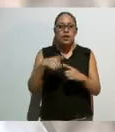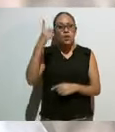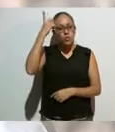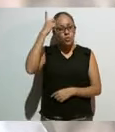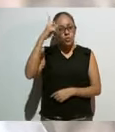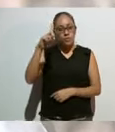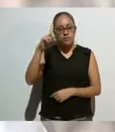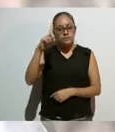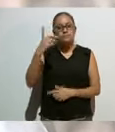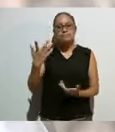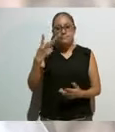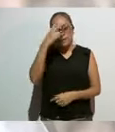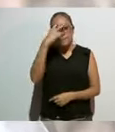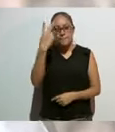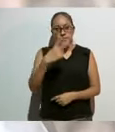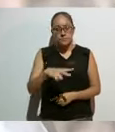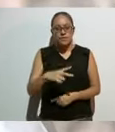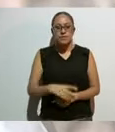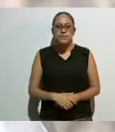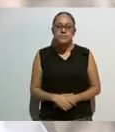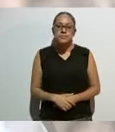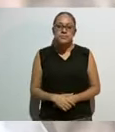nacional.